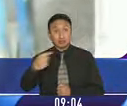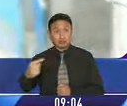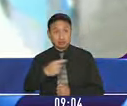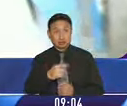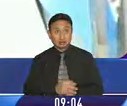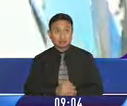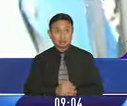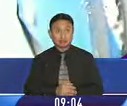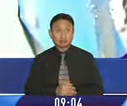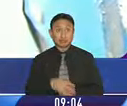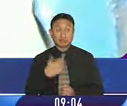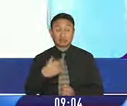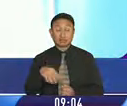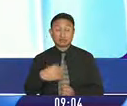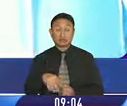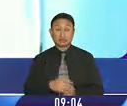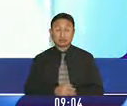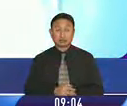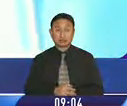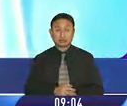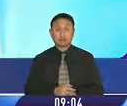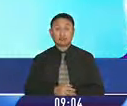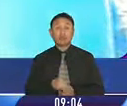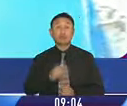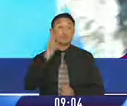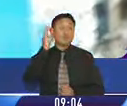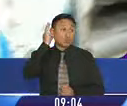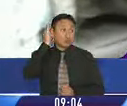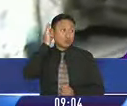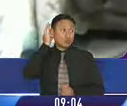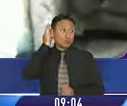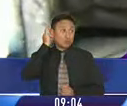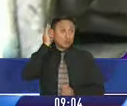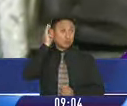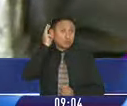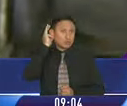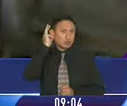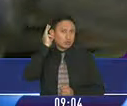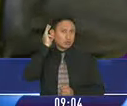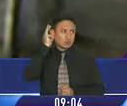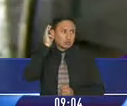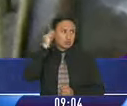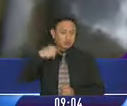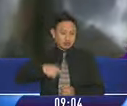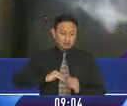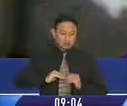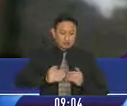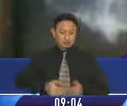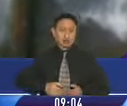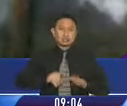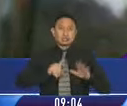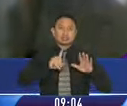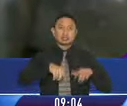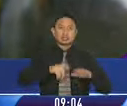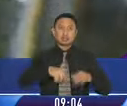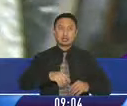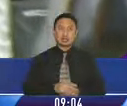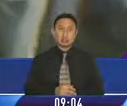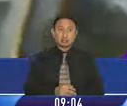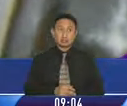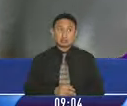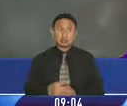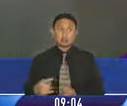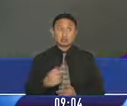de gravedad, entre ellas una mujer que tiene 6 meses de embarazo y que aún no